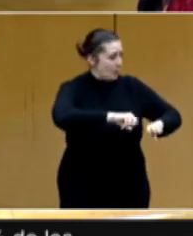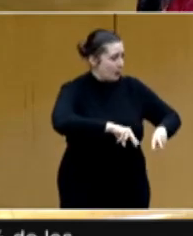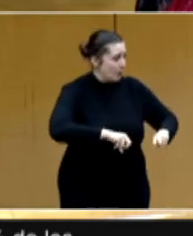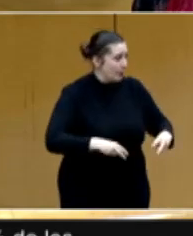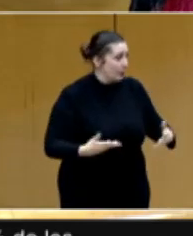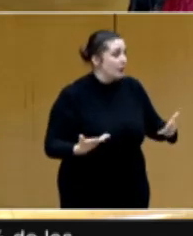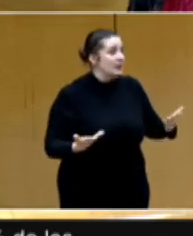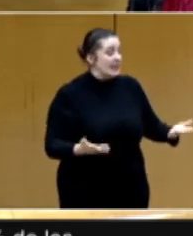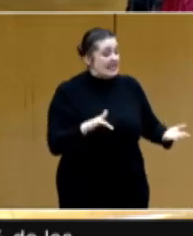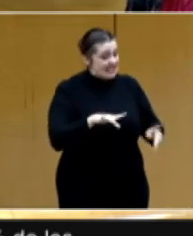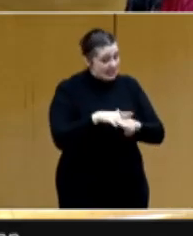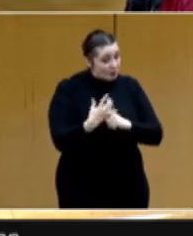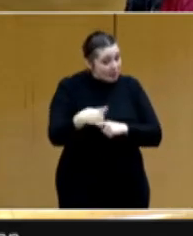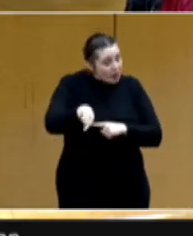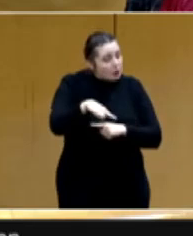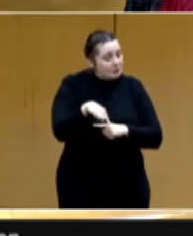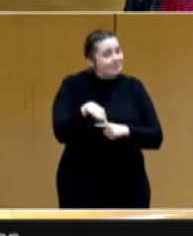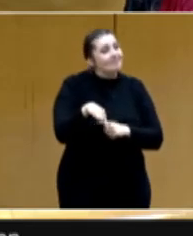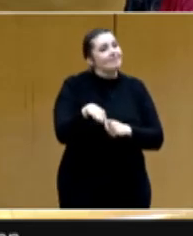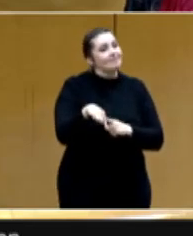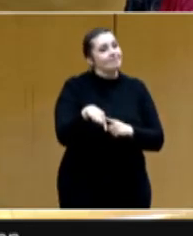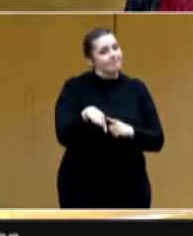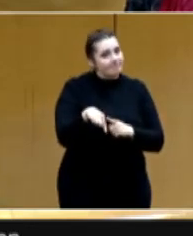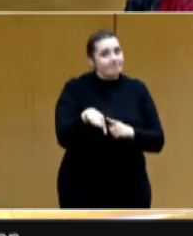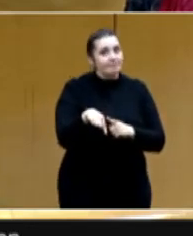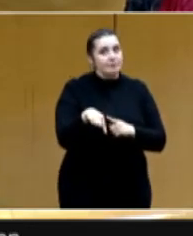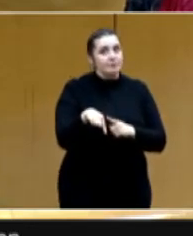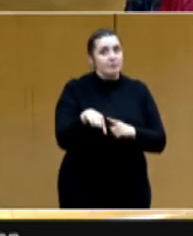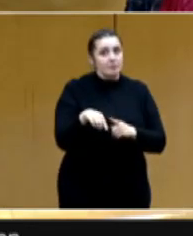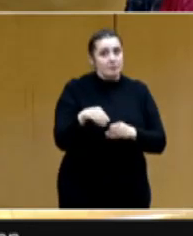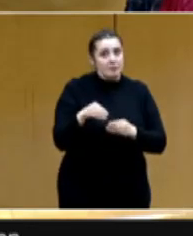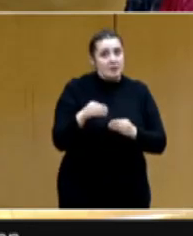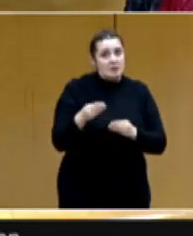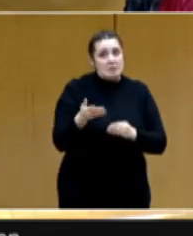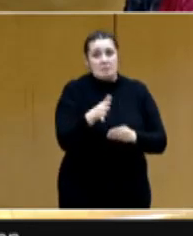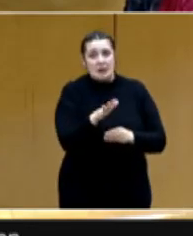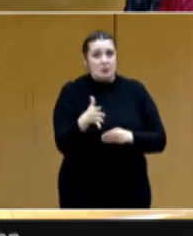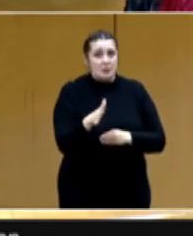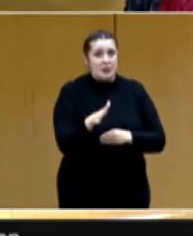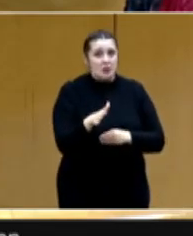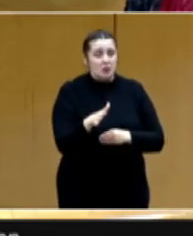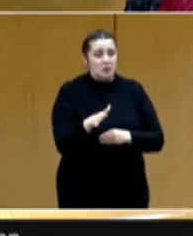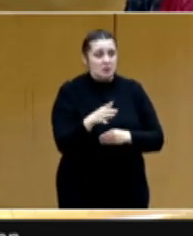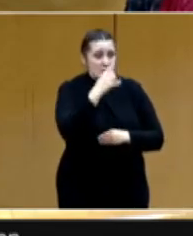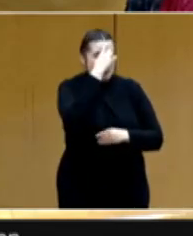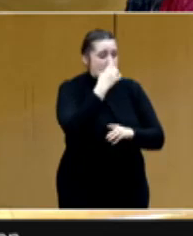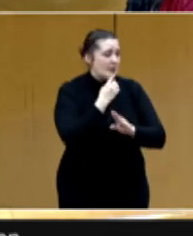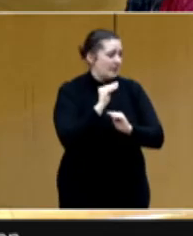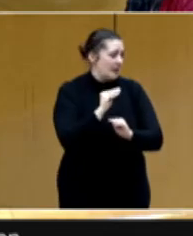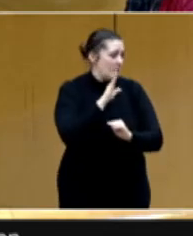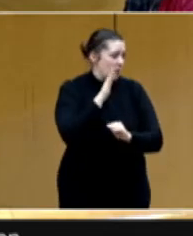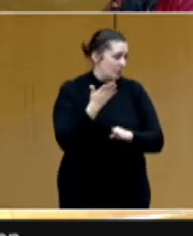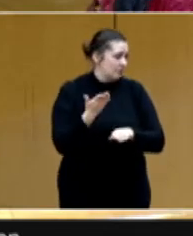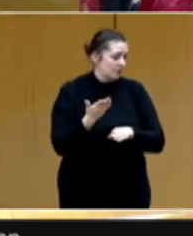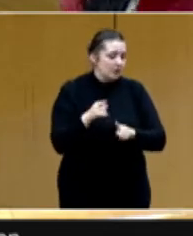demás entonces en esos casos como digo responden más o menos a ese perfil es cuando entra en juego